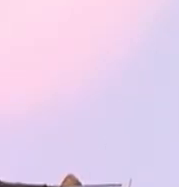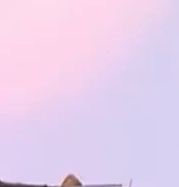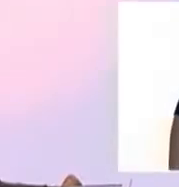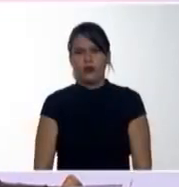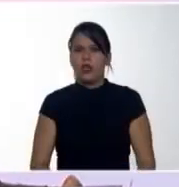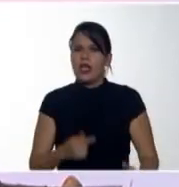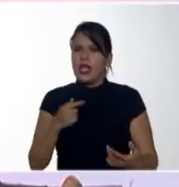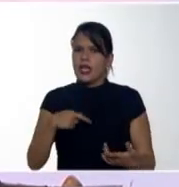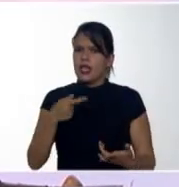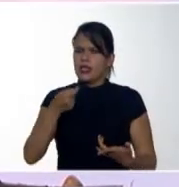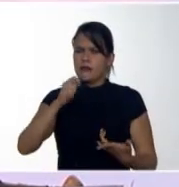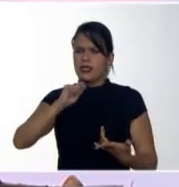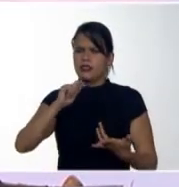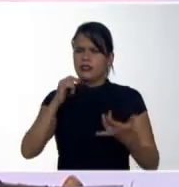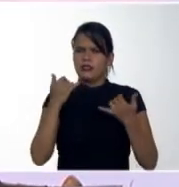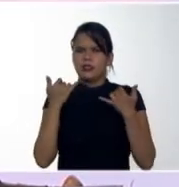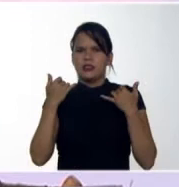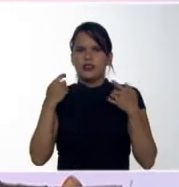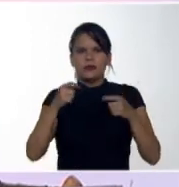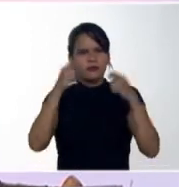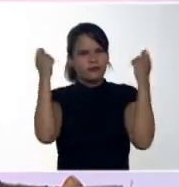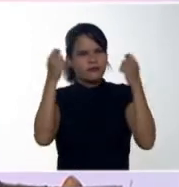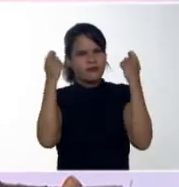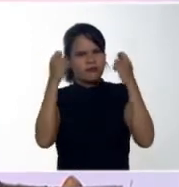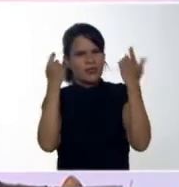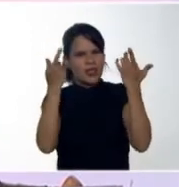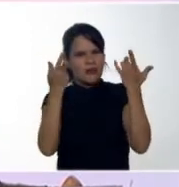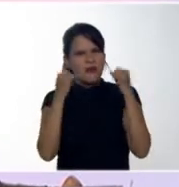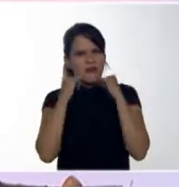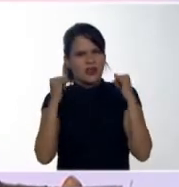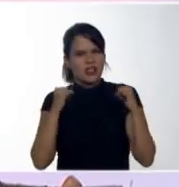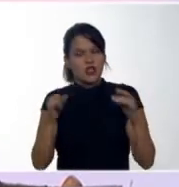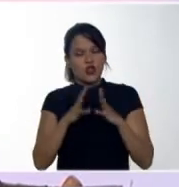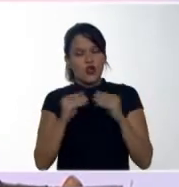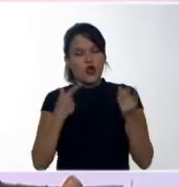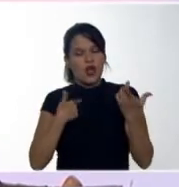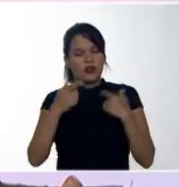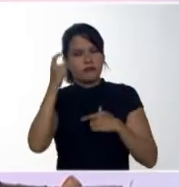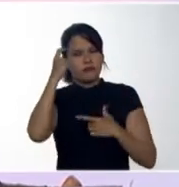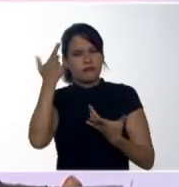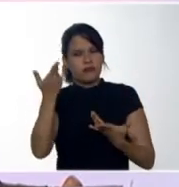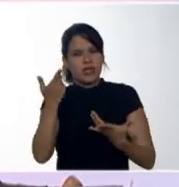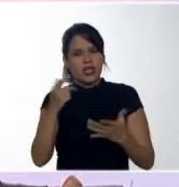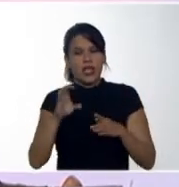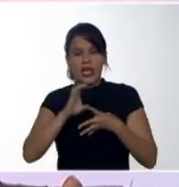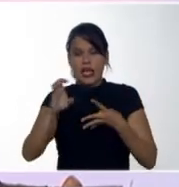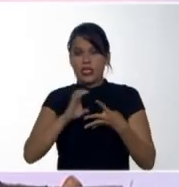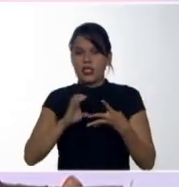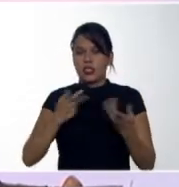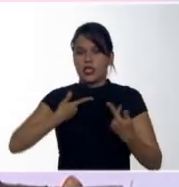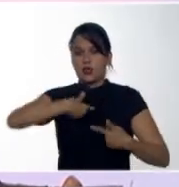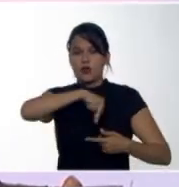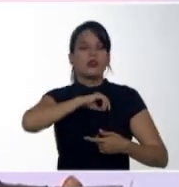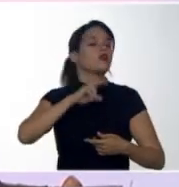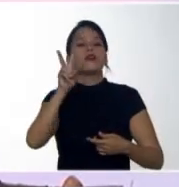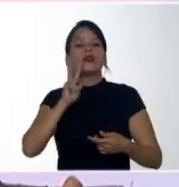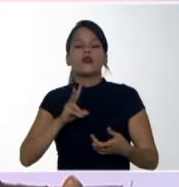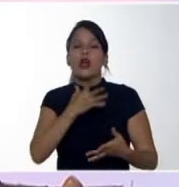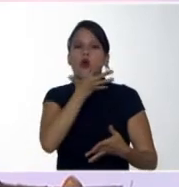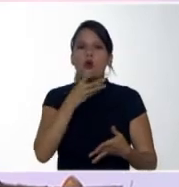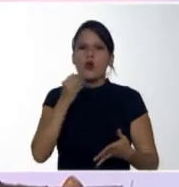En este mes celebramos dichosos todas las fechas emblemáticas que caracterizan a nuestra Venezuela,